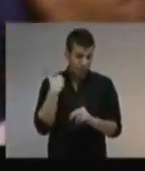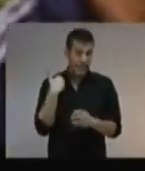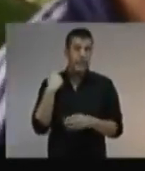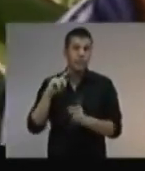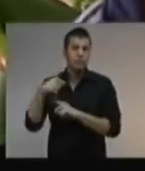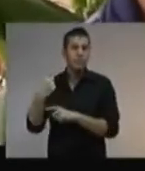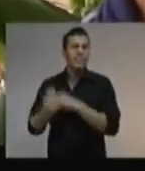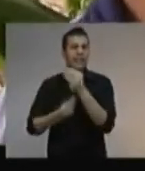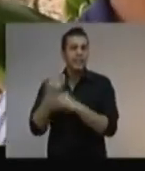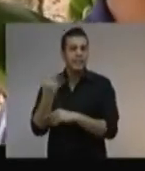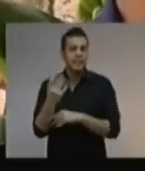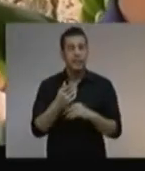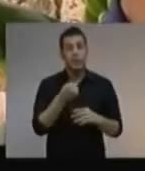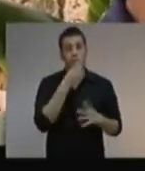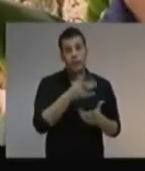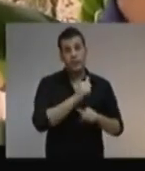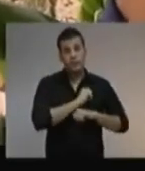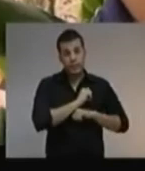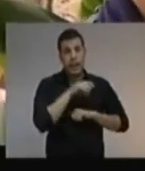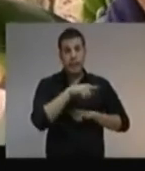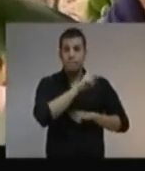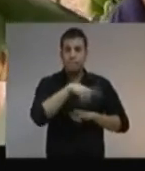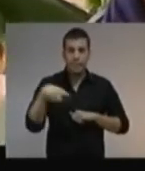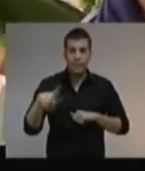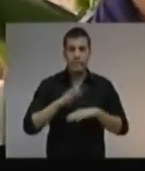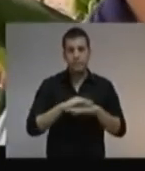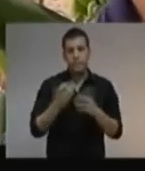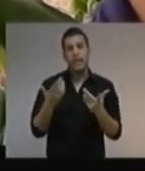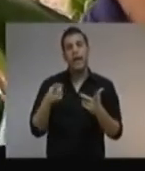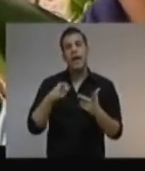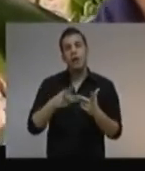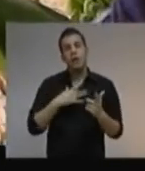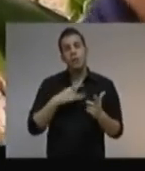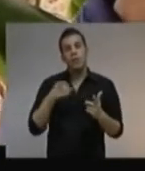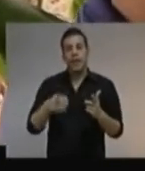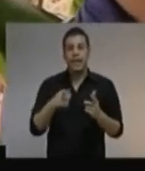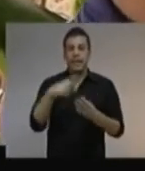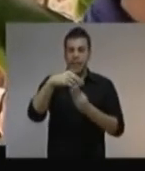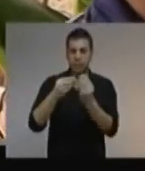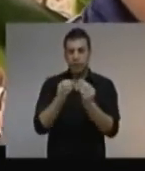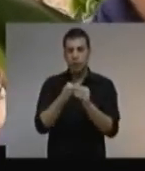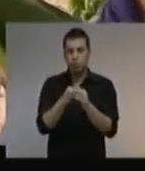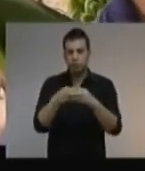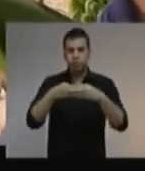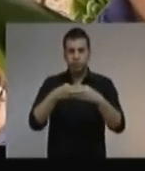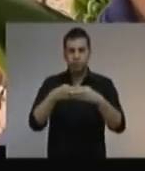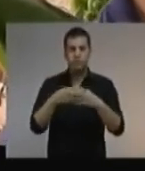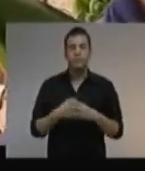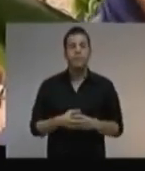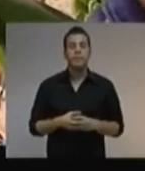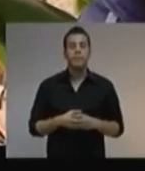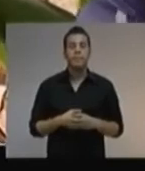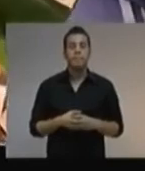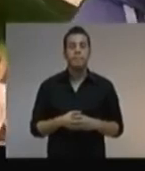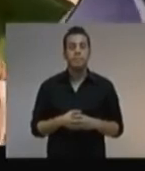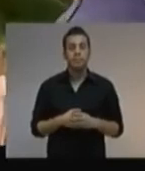meses de engordamiento del plátano. Él va desarrollando... Para que se expande y se haga grande y gordo. Muy bien. Y ya